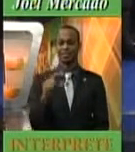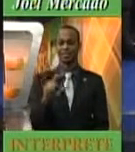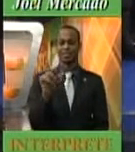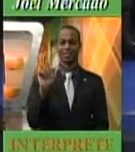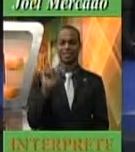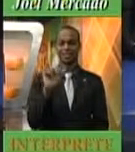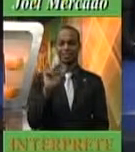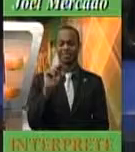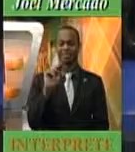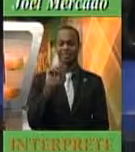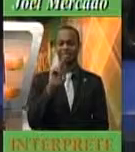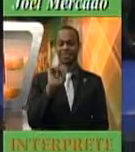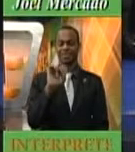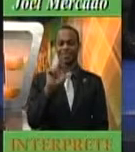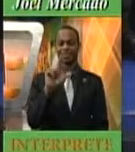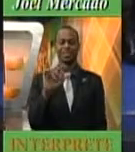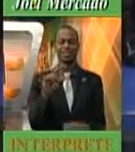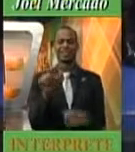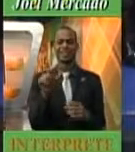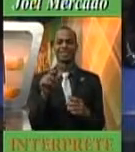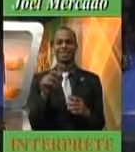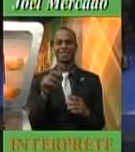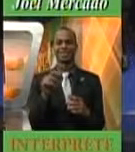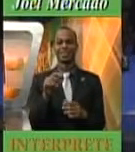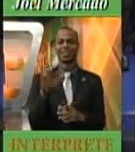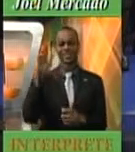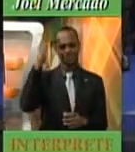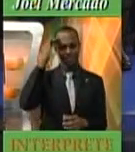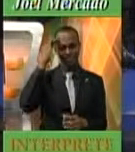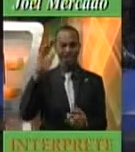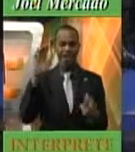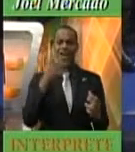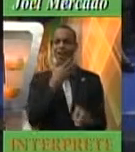luce. Sí. Y entonces el Santa Claus,